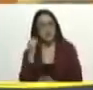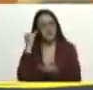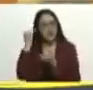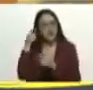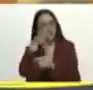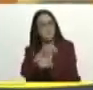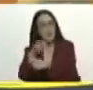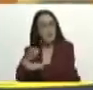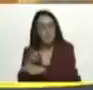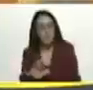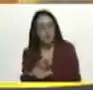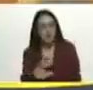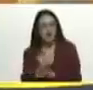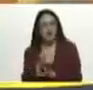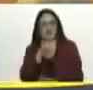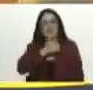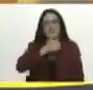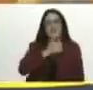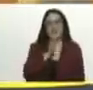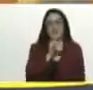ideologías intolerantes,